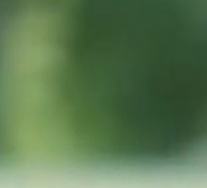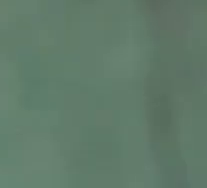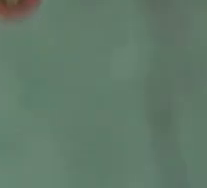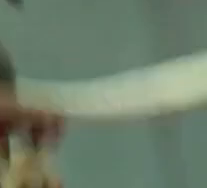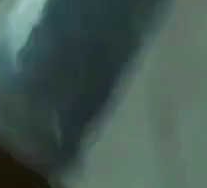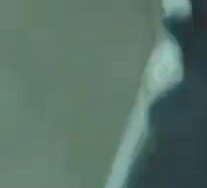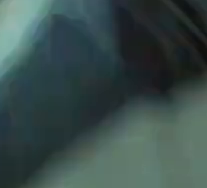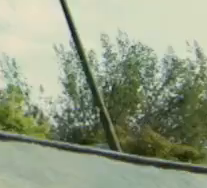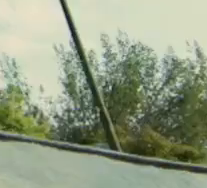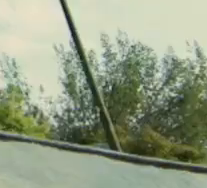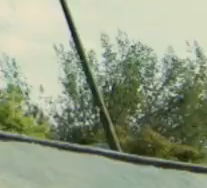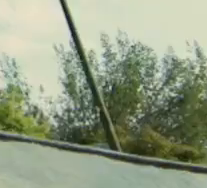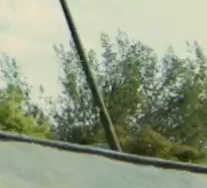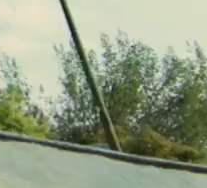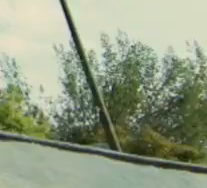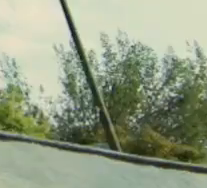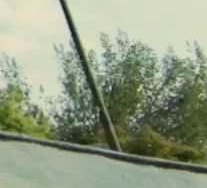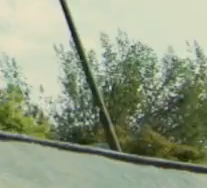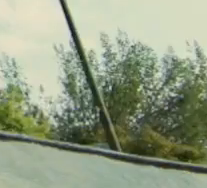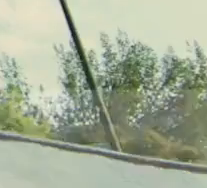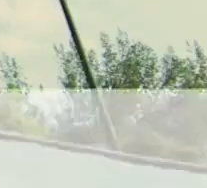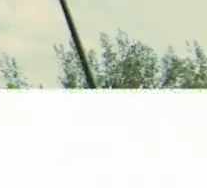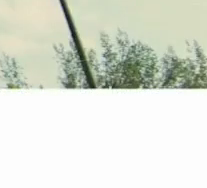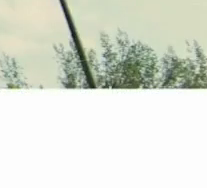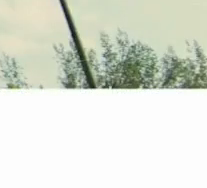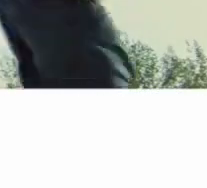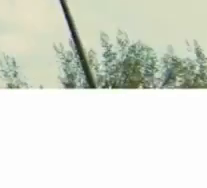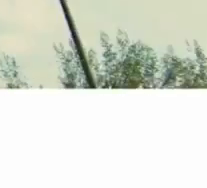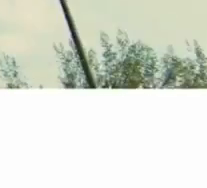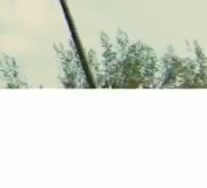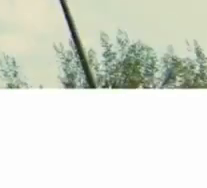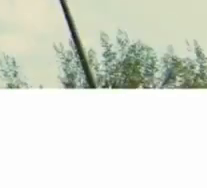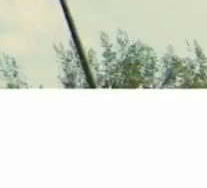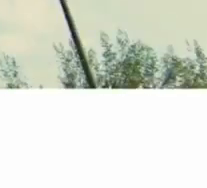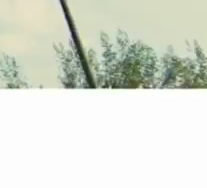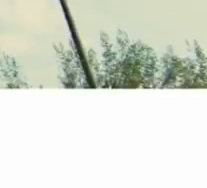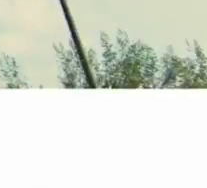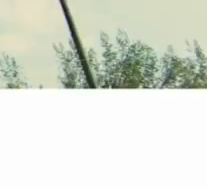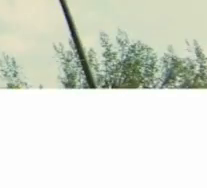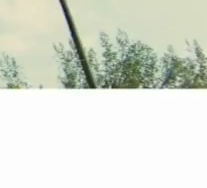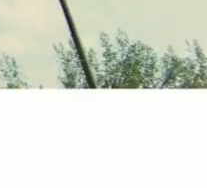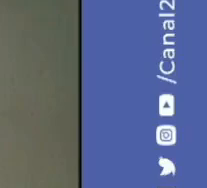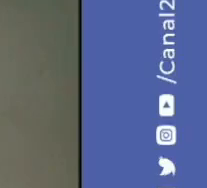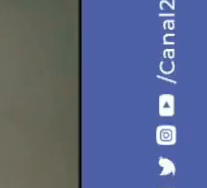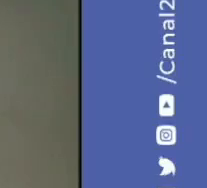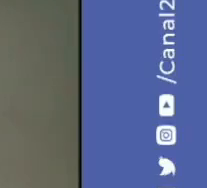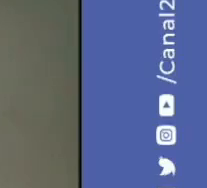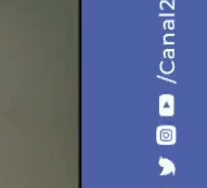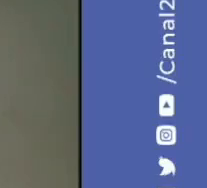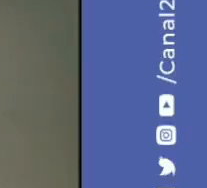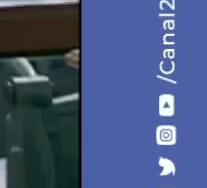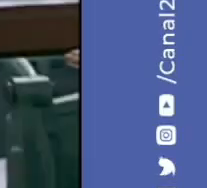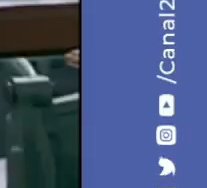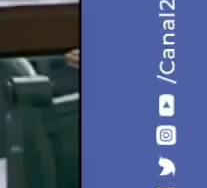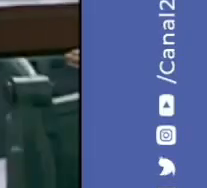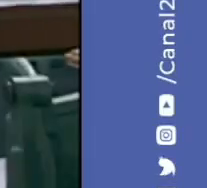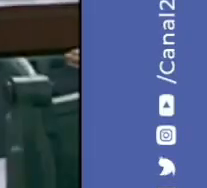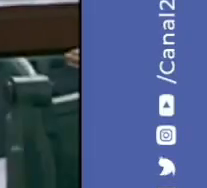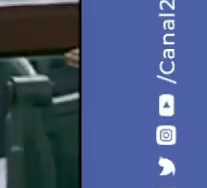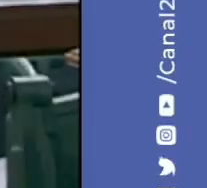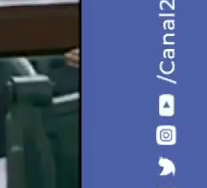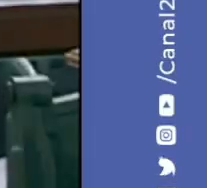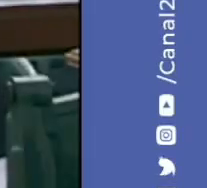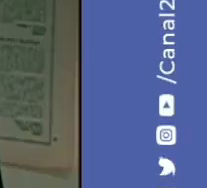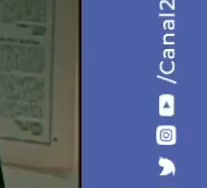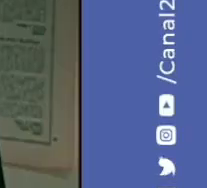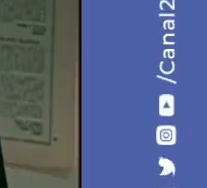800-911-2000. Mejor métete esto en la cabeza. Para vivir feliz, no necesitas meterte nada. Años que me casé. Pues que sea